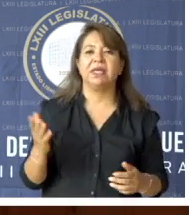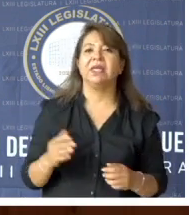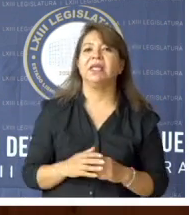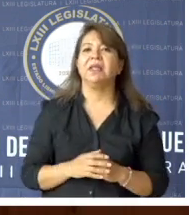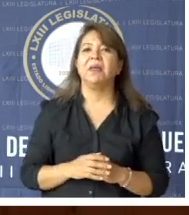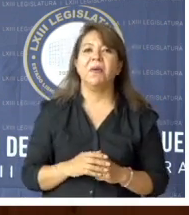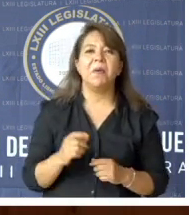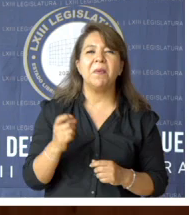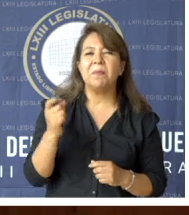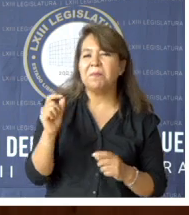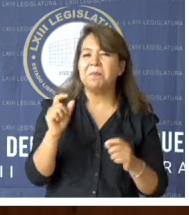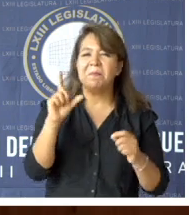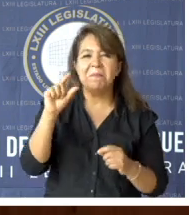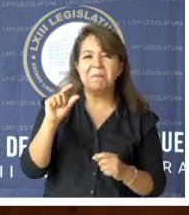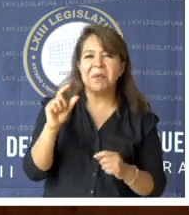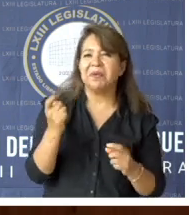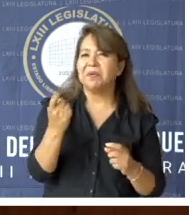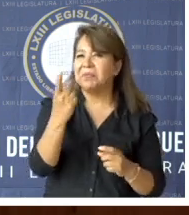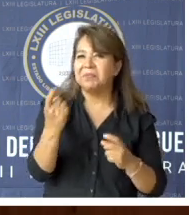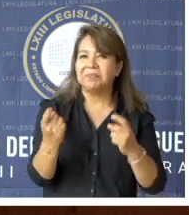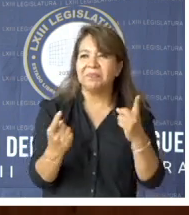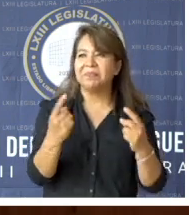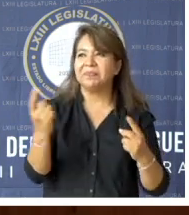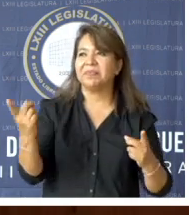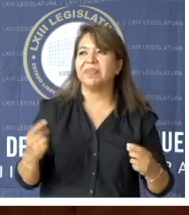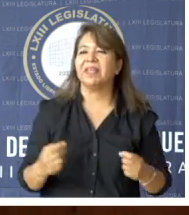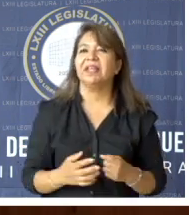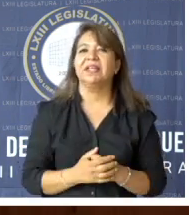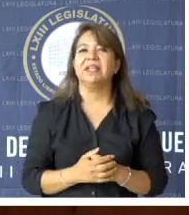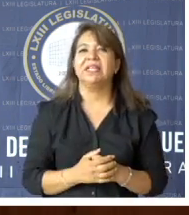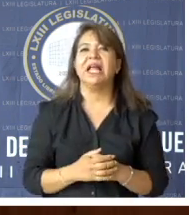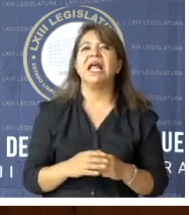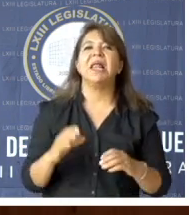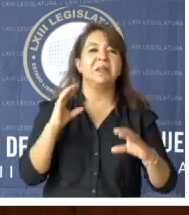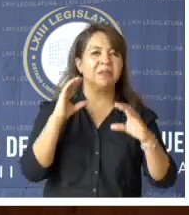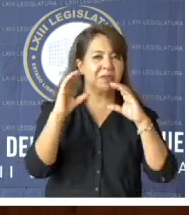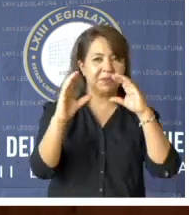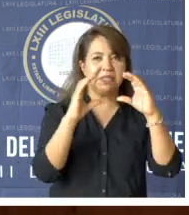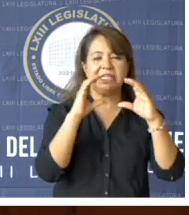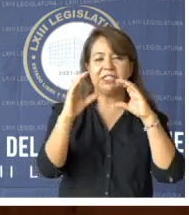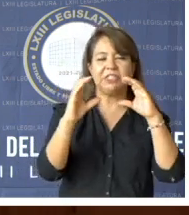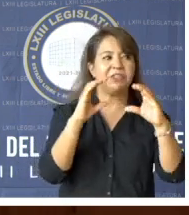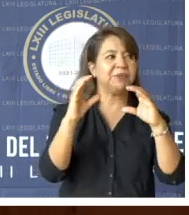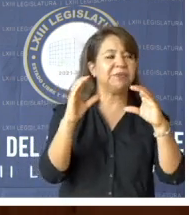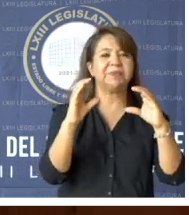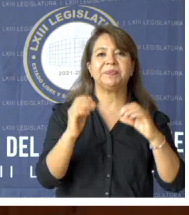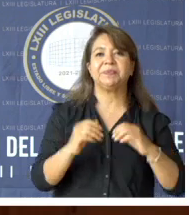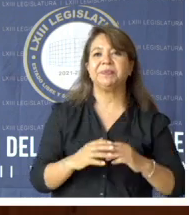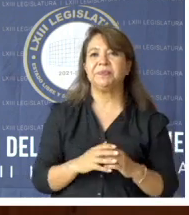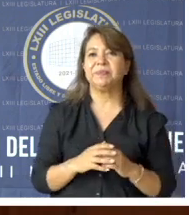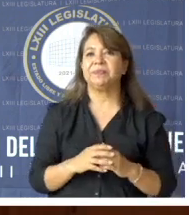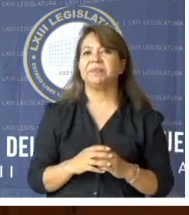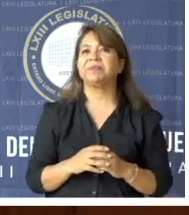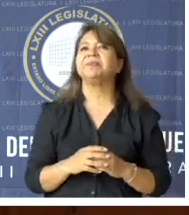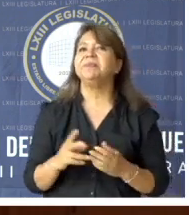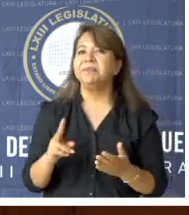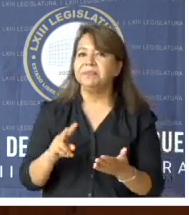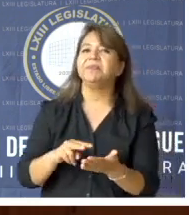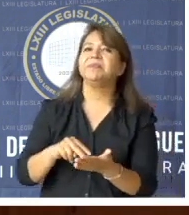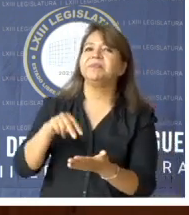estamos todavía, distinguidos representantes de los medios de comunicación, subo a esta